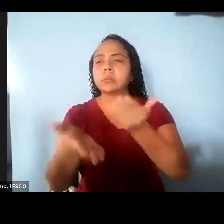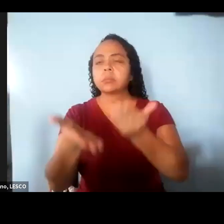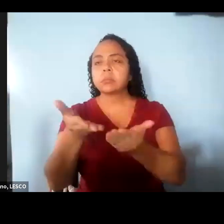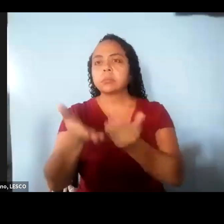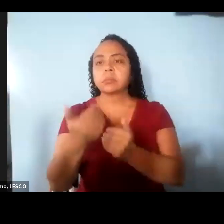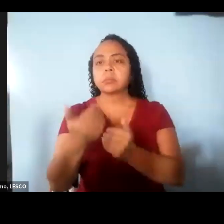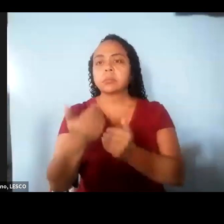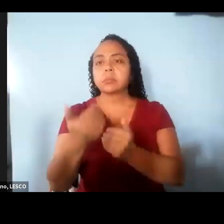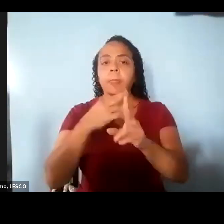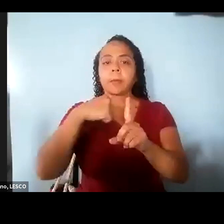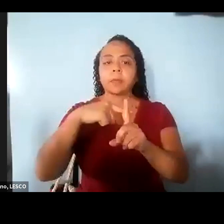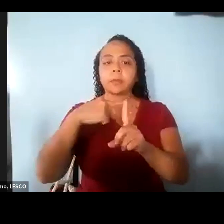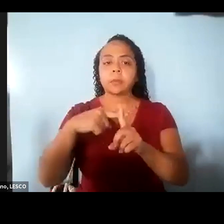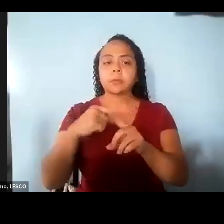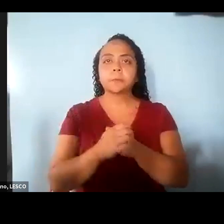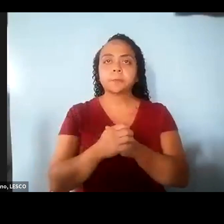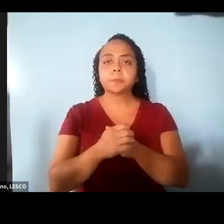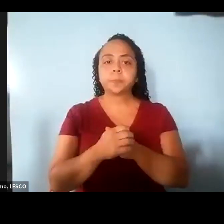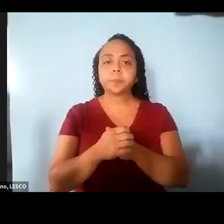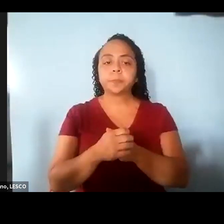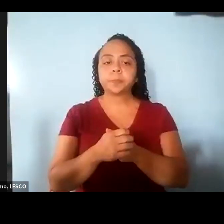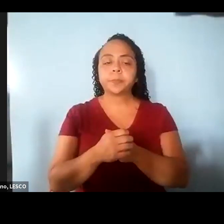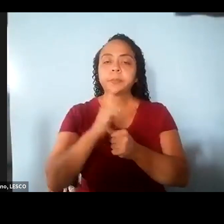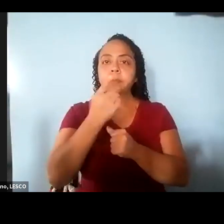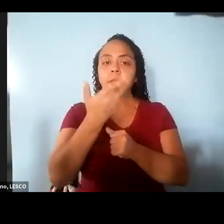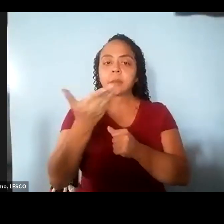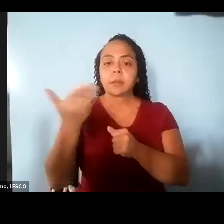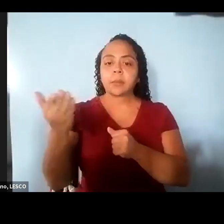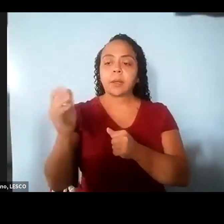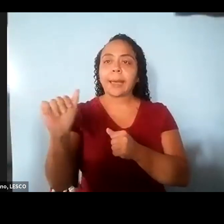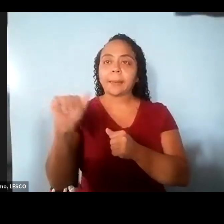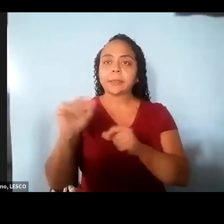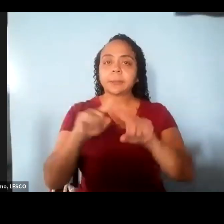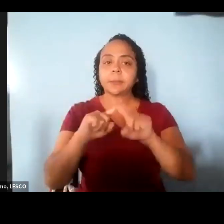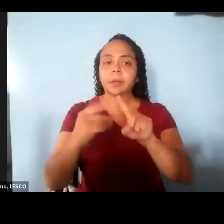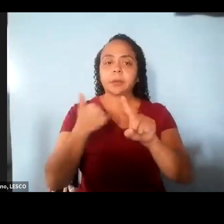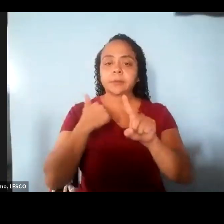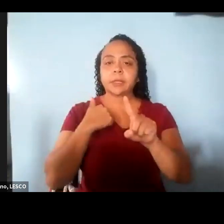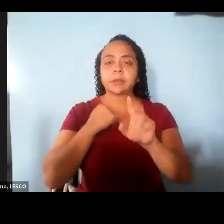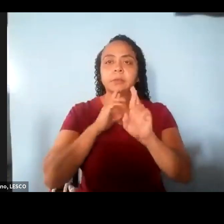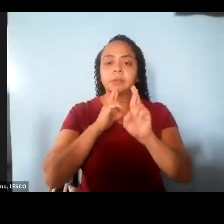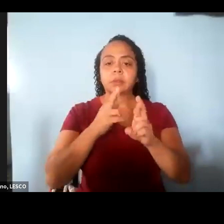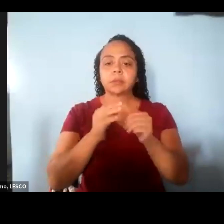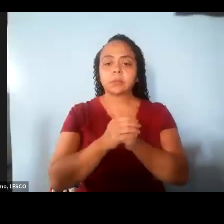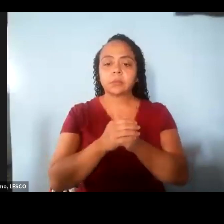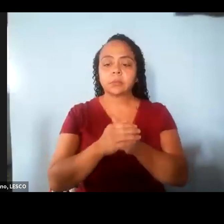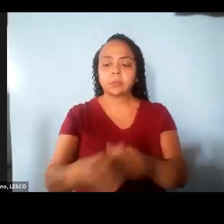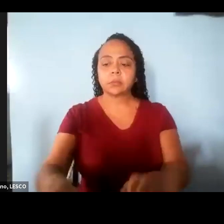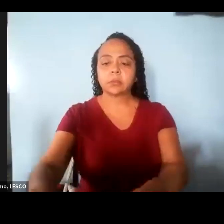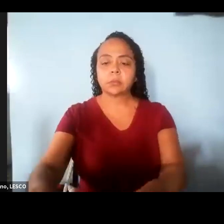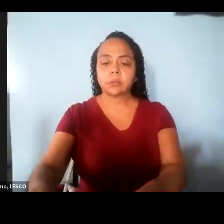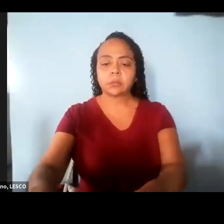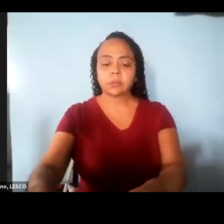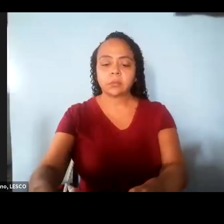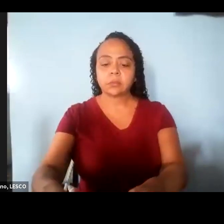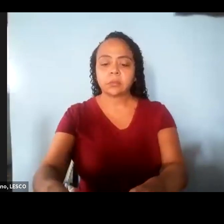positivo en uno de los elementos de la amenaza pero que vamos a tener un efecto derivado en otros sectores y la